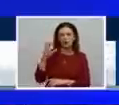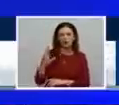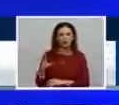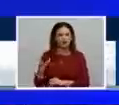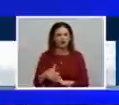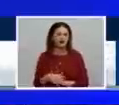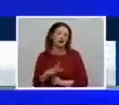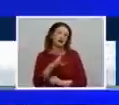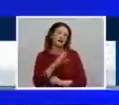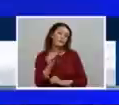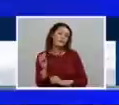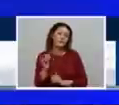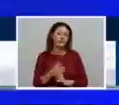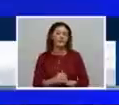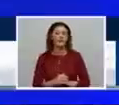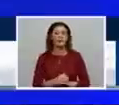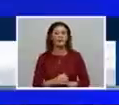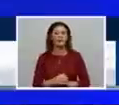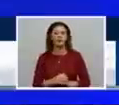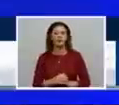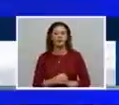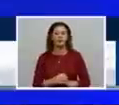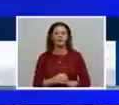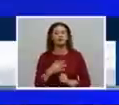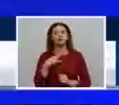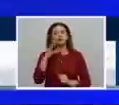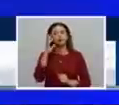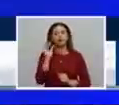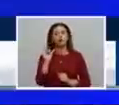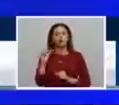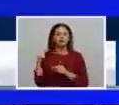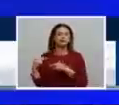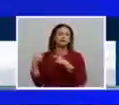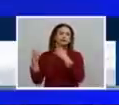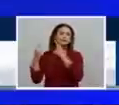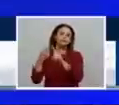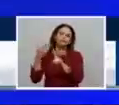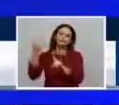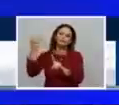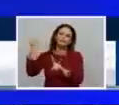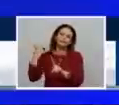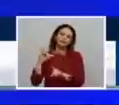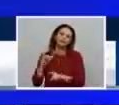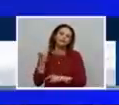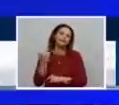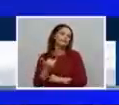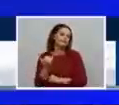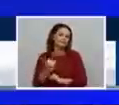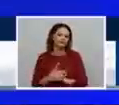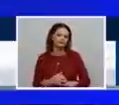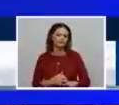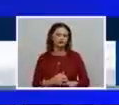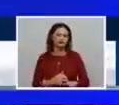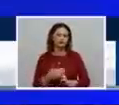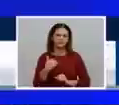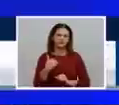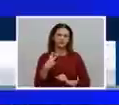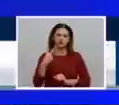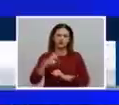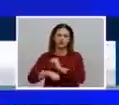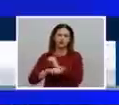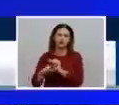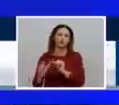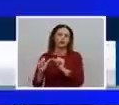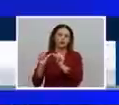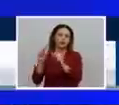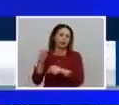Nacional. Y incluso yo creo que esto viene desde antes. O sea, esto ya tenemos dos partidos